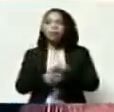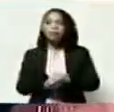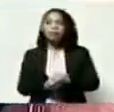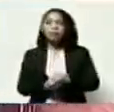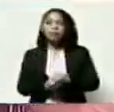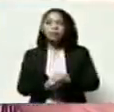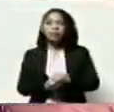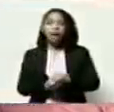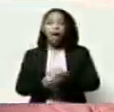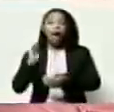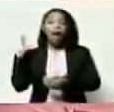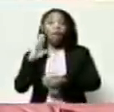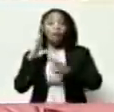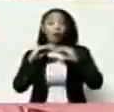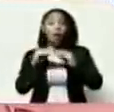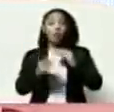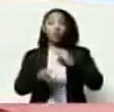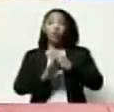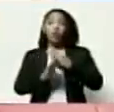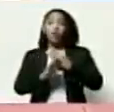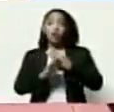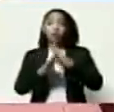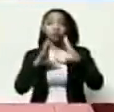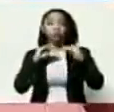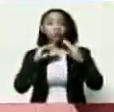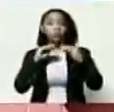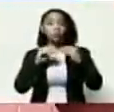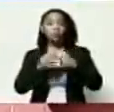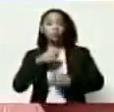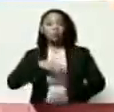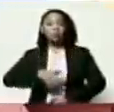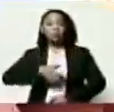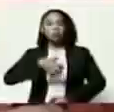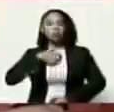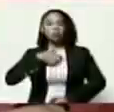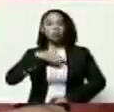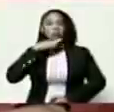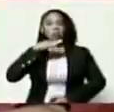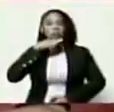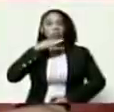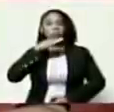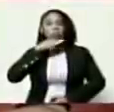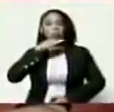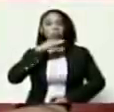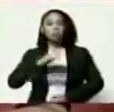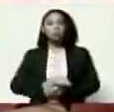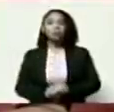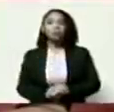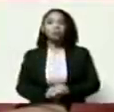Que venimos a hablar, pero tan bravos todavía. Uno habla estando bravo.